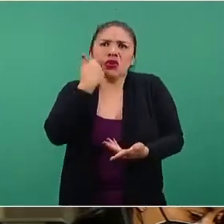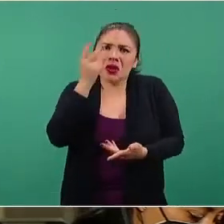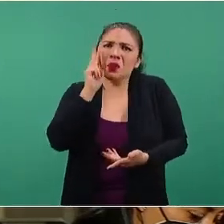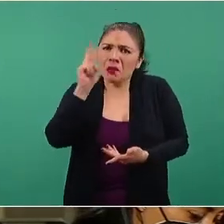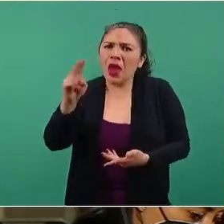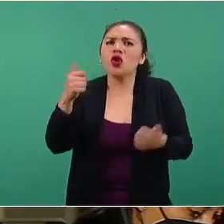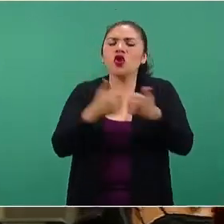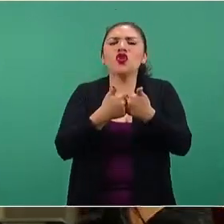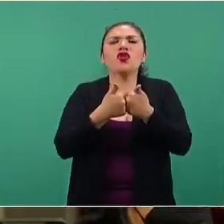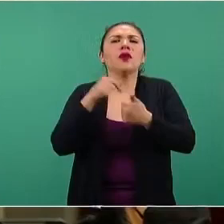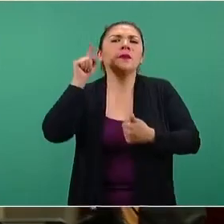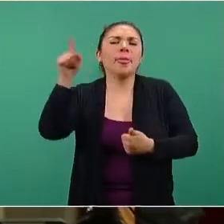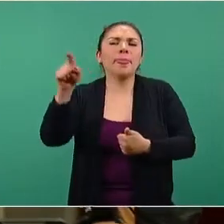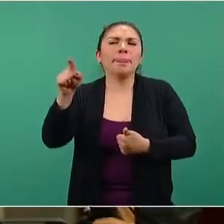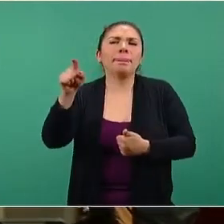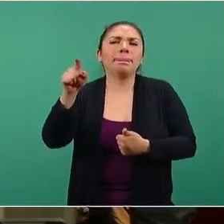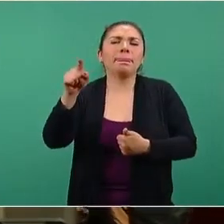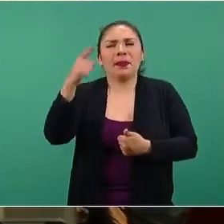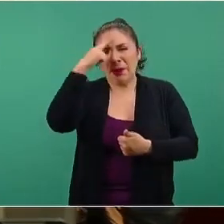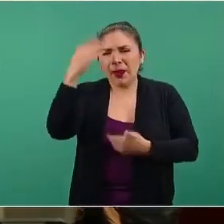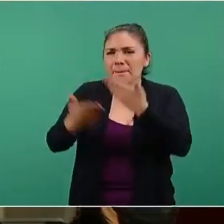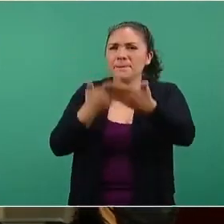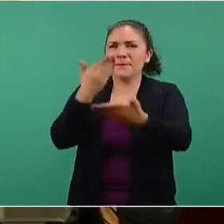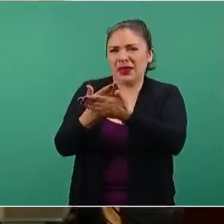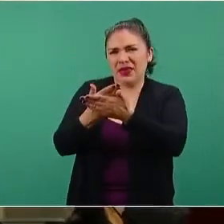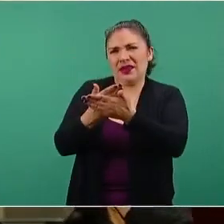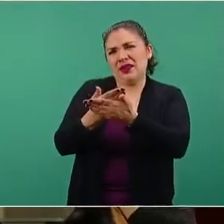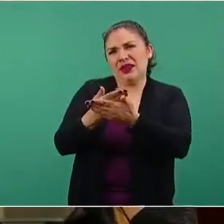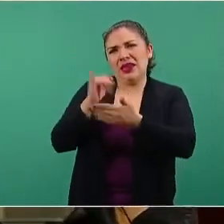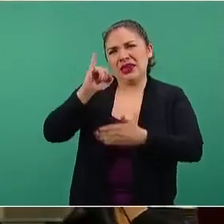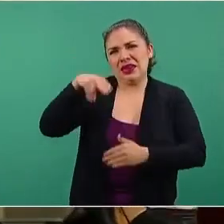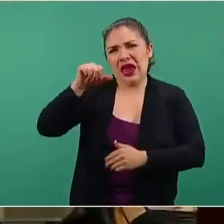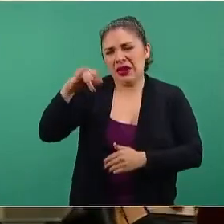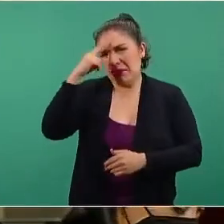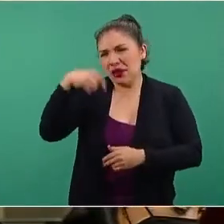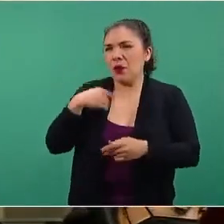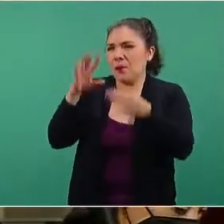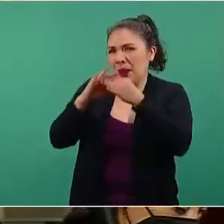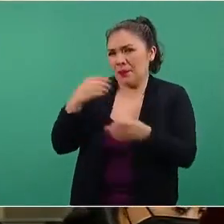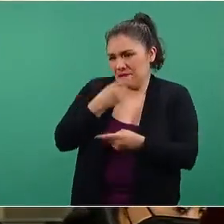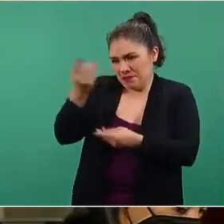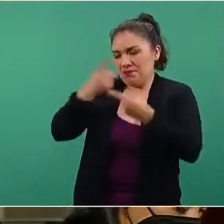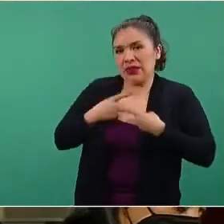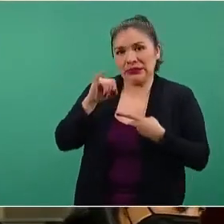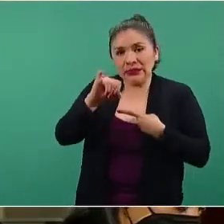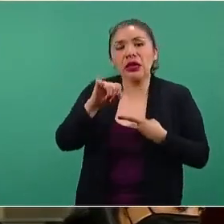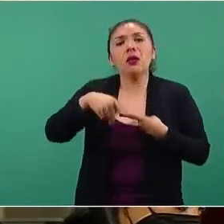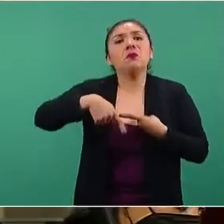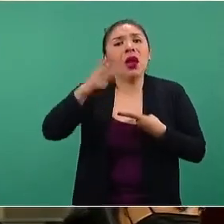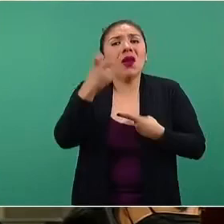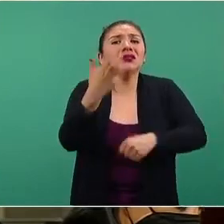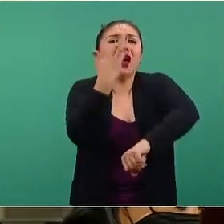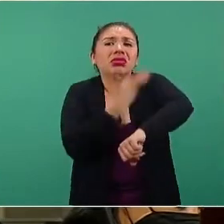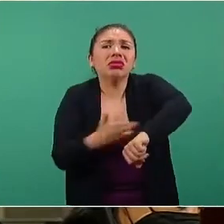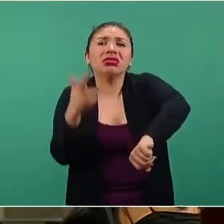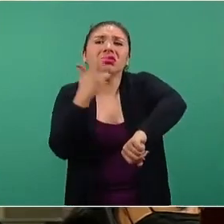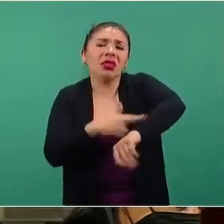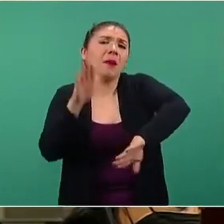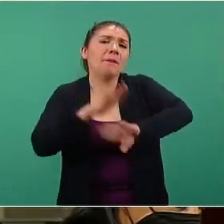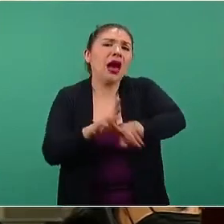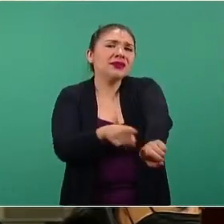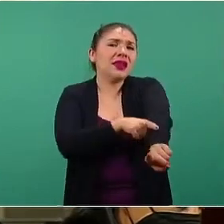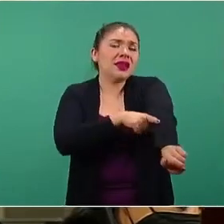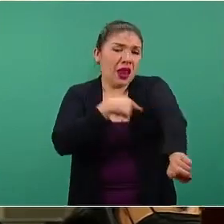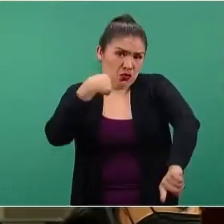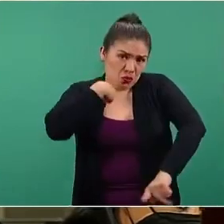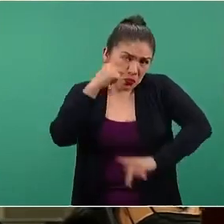a transparencia. Pero bueno, eso es todo un trámite burocrático. Entonces, la pregunta es qué tan